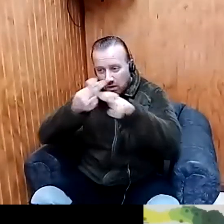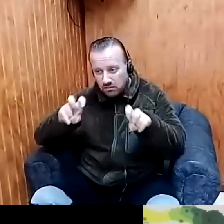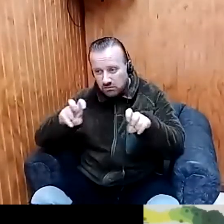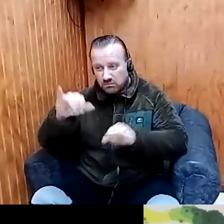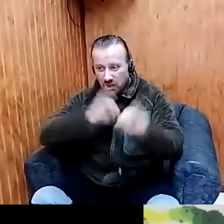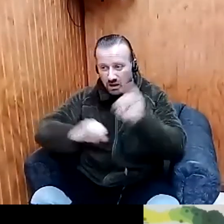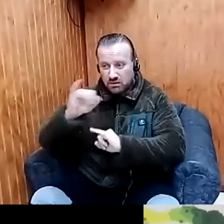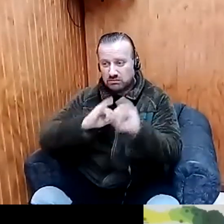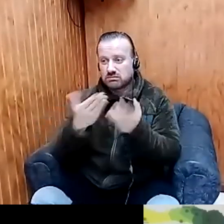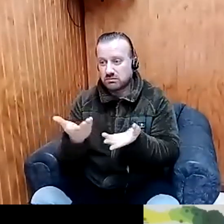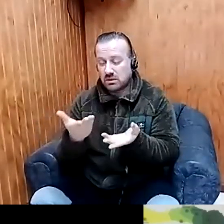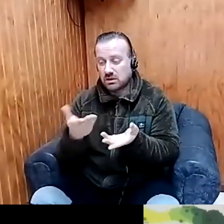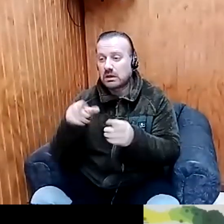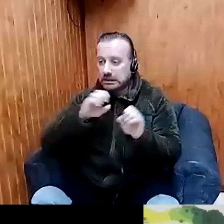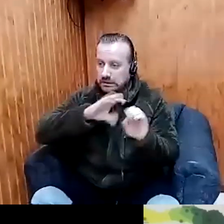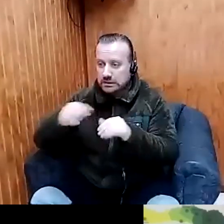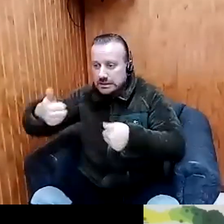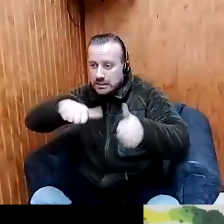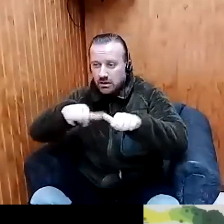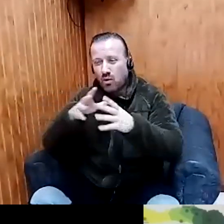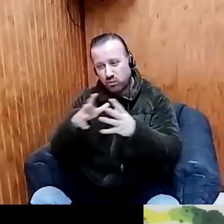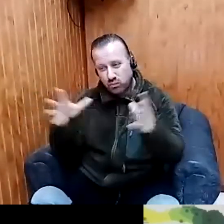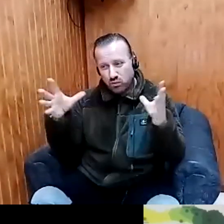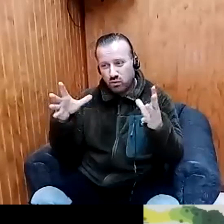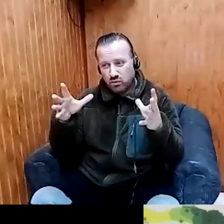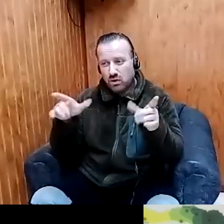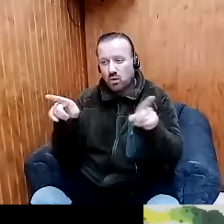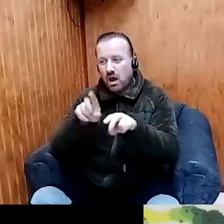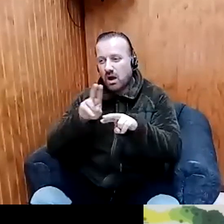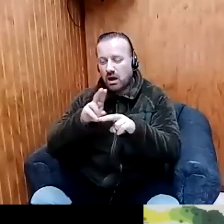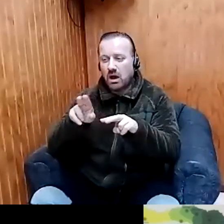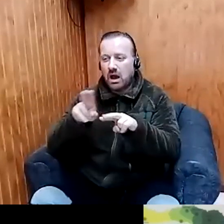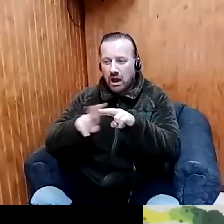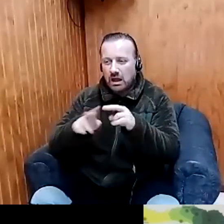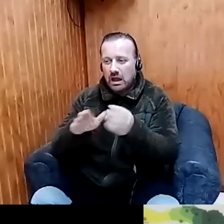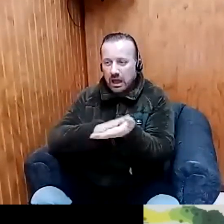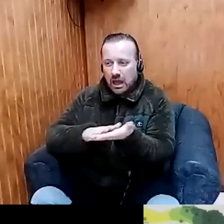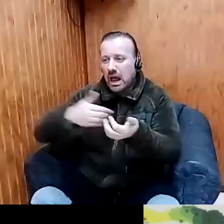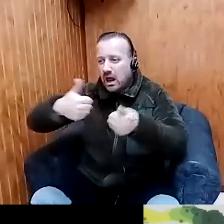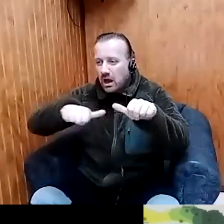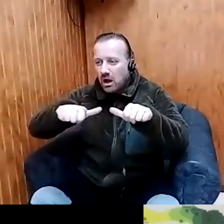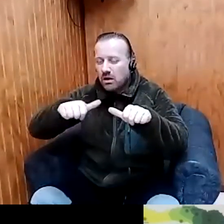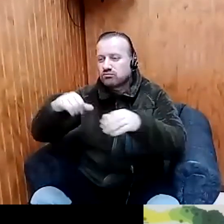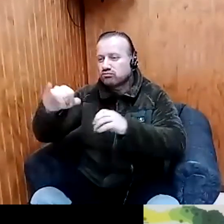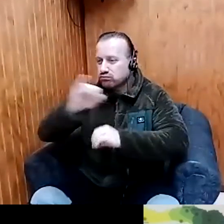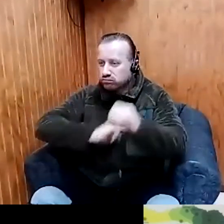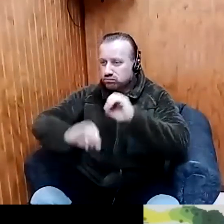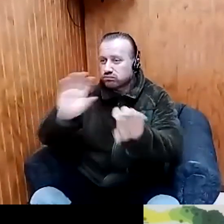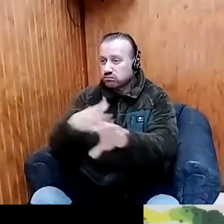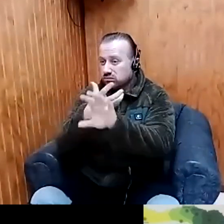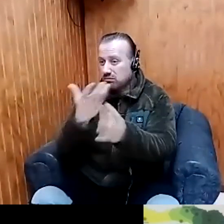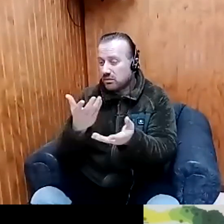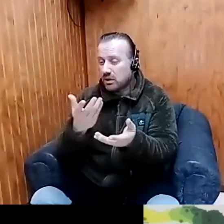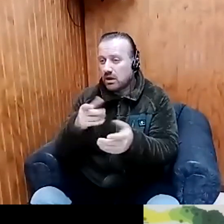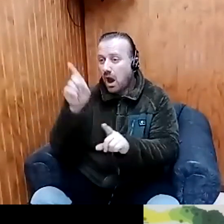en la enseñanza de las ciencias hay una gran cantidad de simulaciones de laboratorios virtuales que para algunos experimentos es